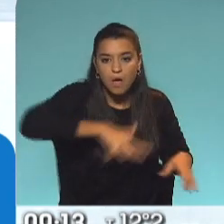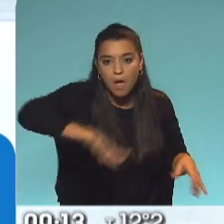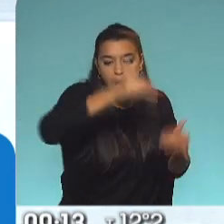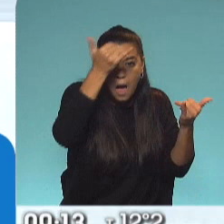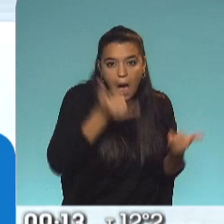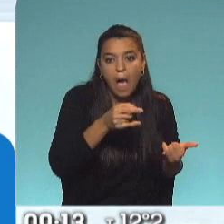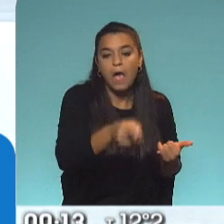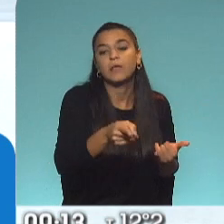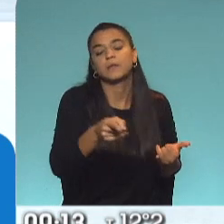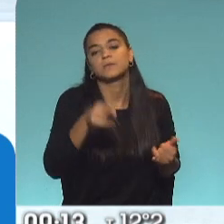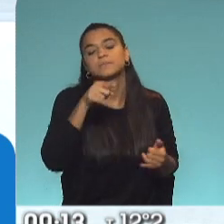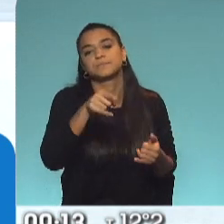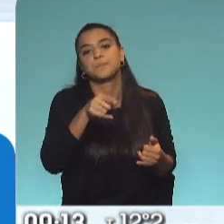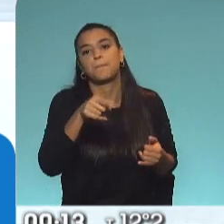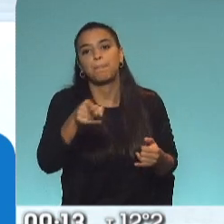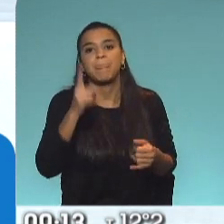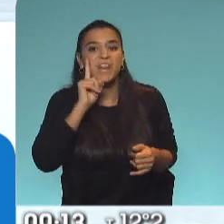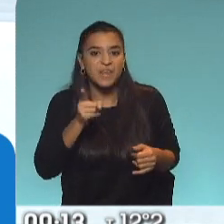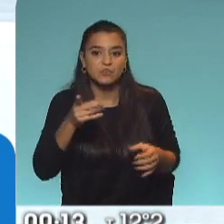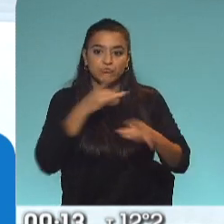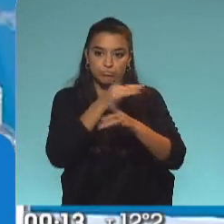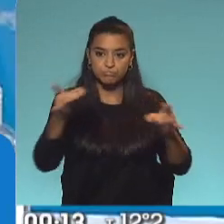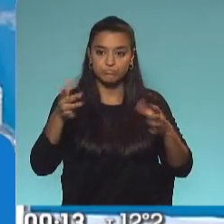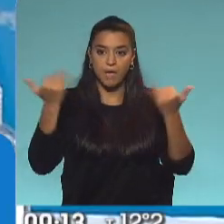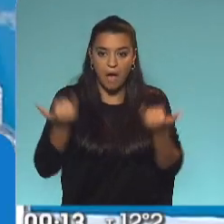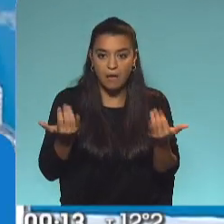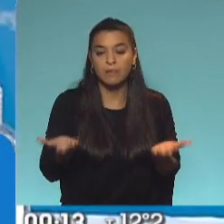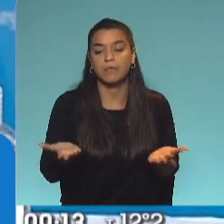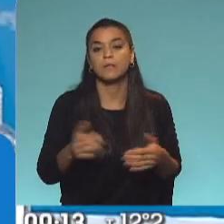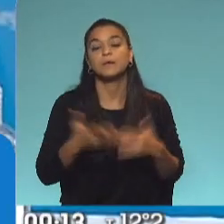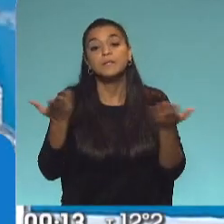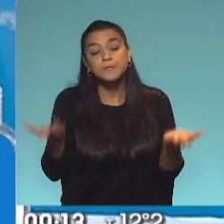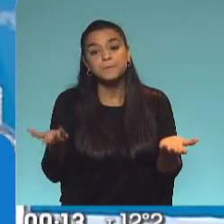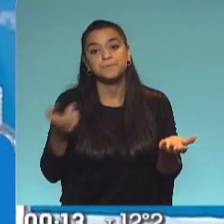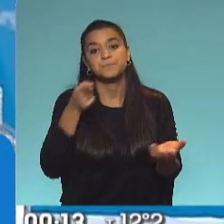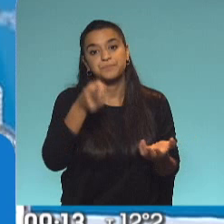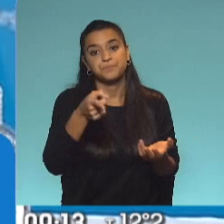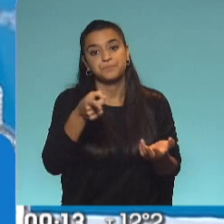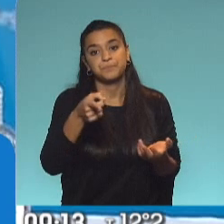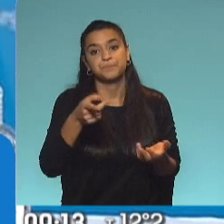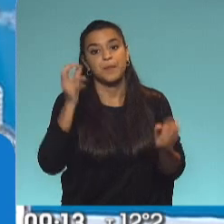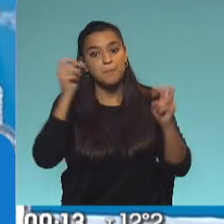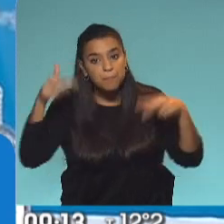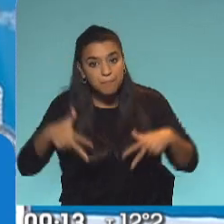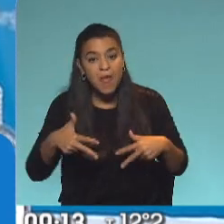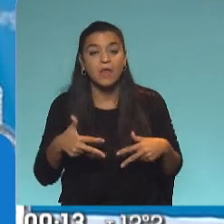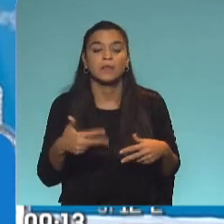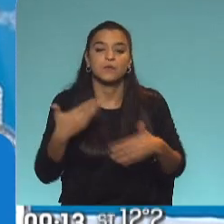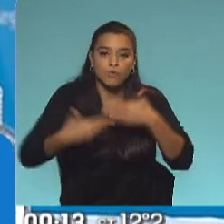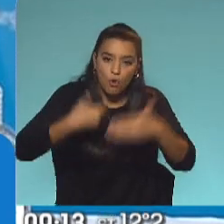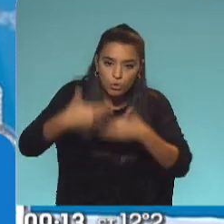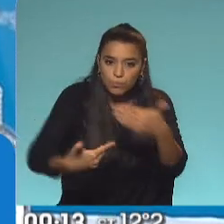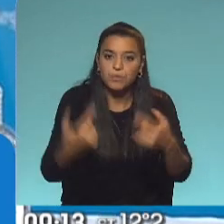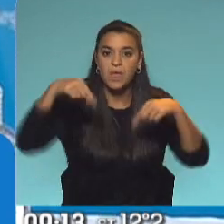conglomerados que definen un riesgo epidemiológico distinto así que ese es el plan de seguimiento